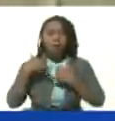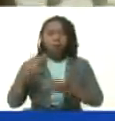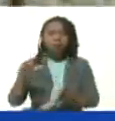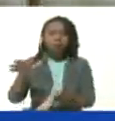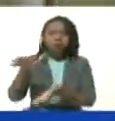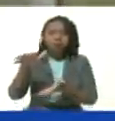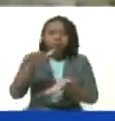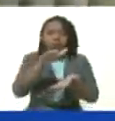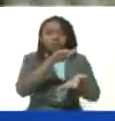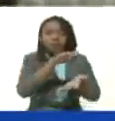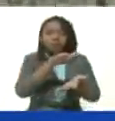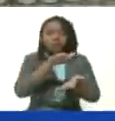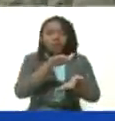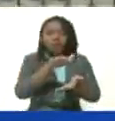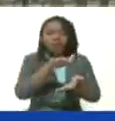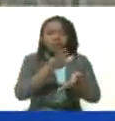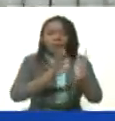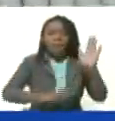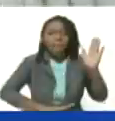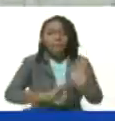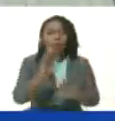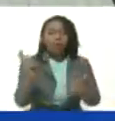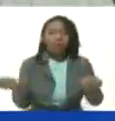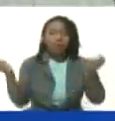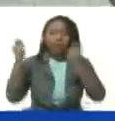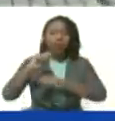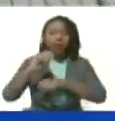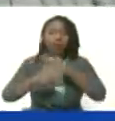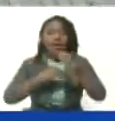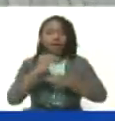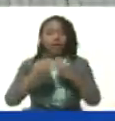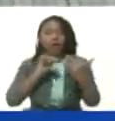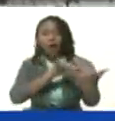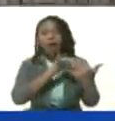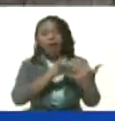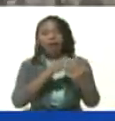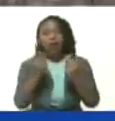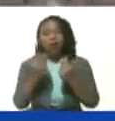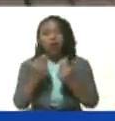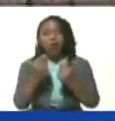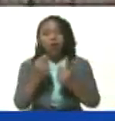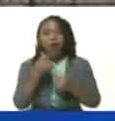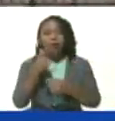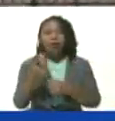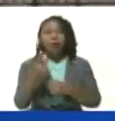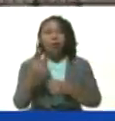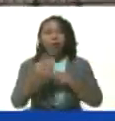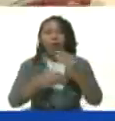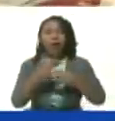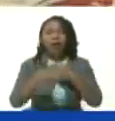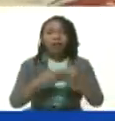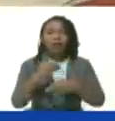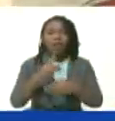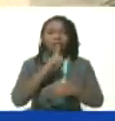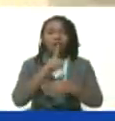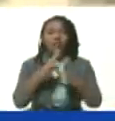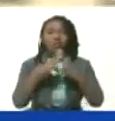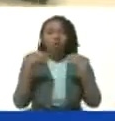Superamos la cuesta. Cuando se declaró la guerra económica contra el país, dijimos, la guerra económica le hace daño a